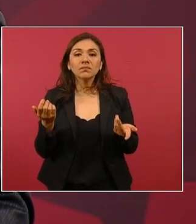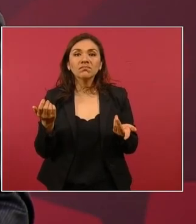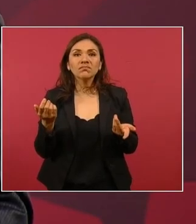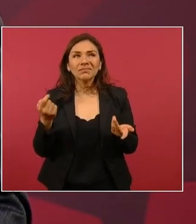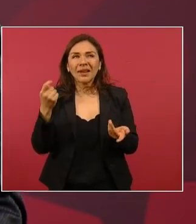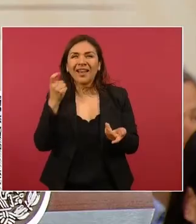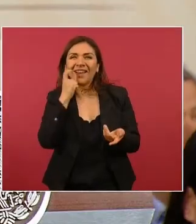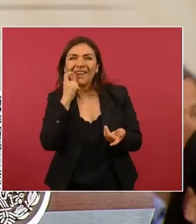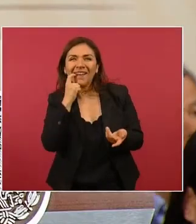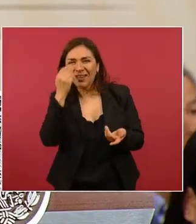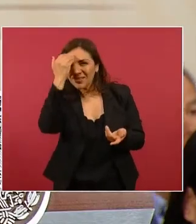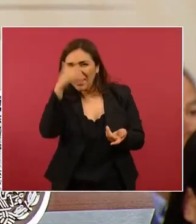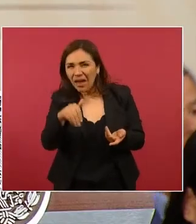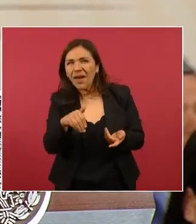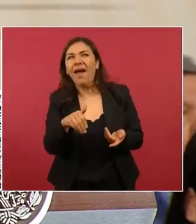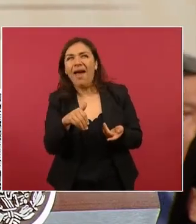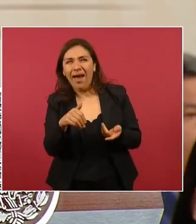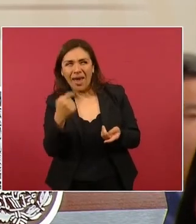avispado,